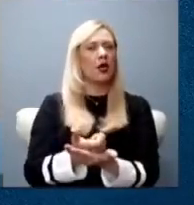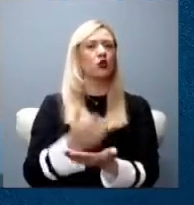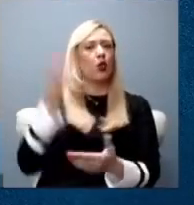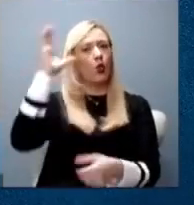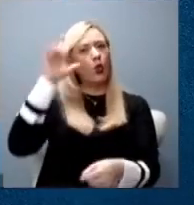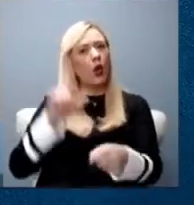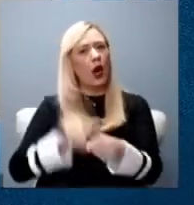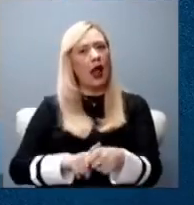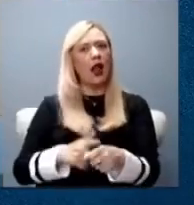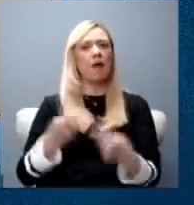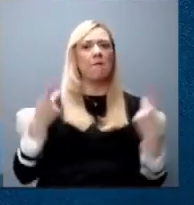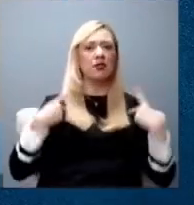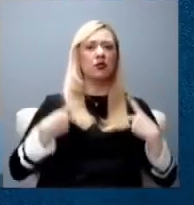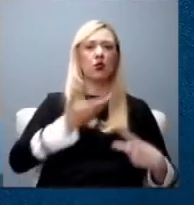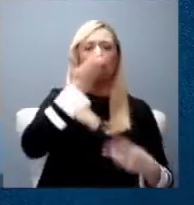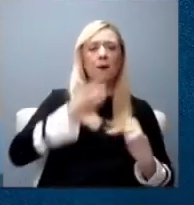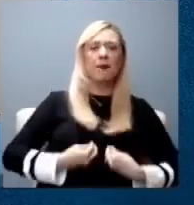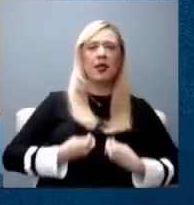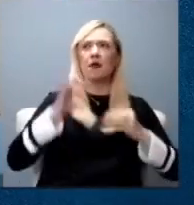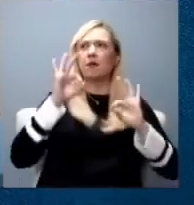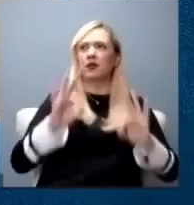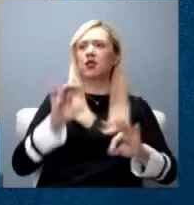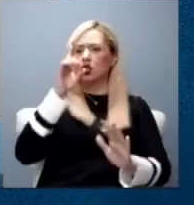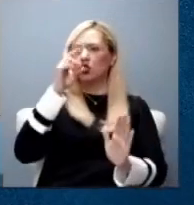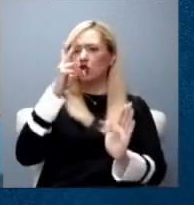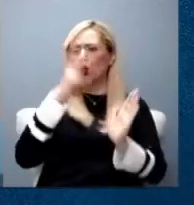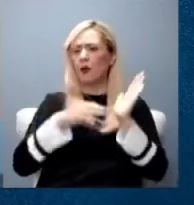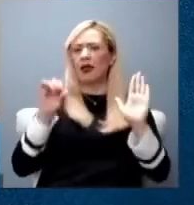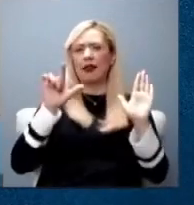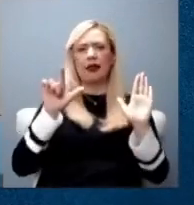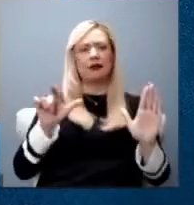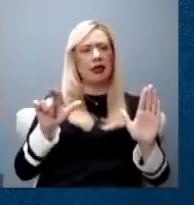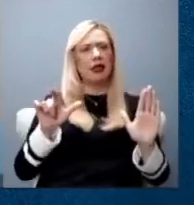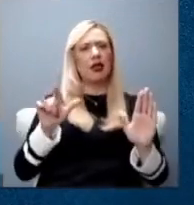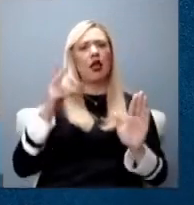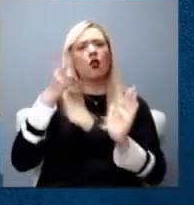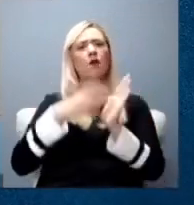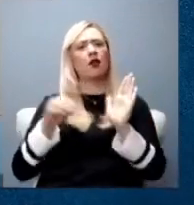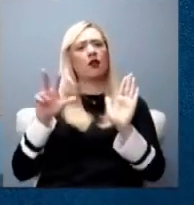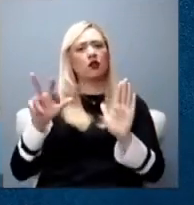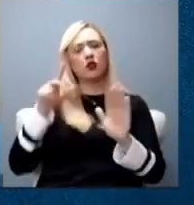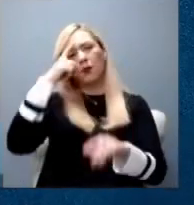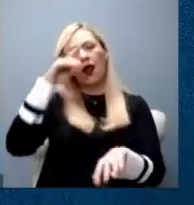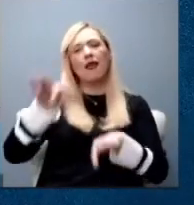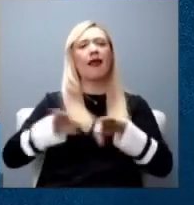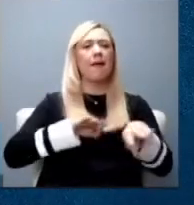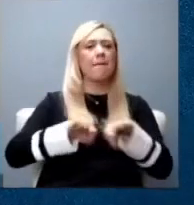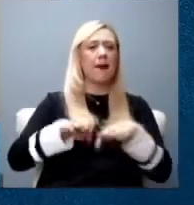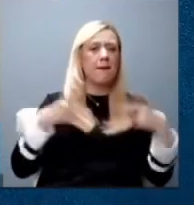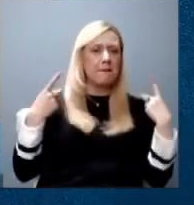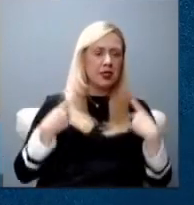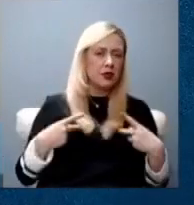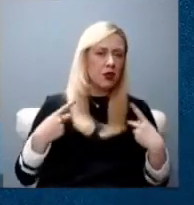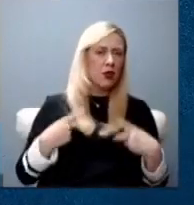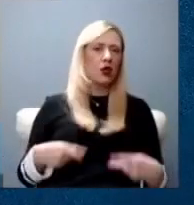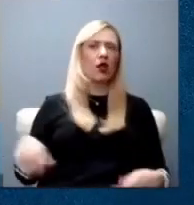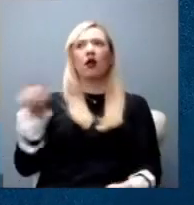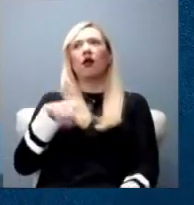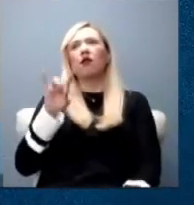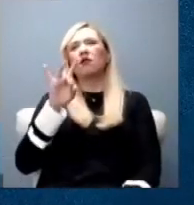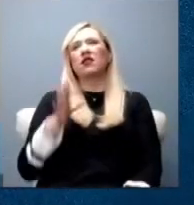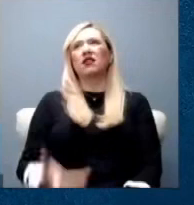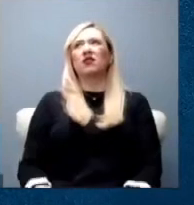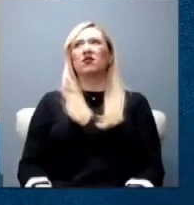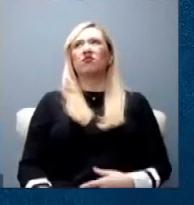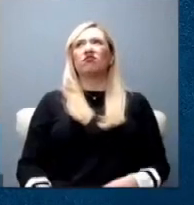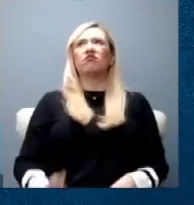culturales a partir del año 2017-2018 con relación a trabajadores, con relación a personas que exigen el acceso